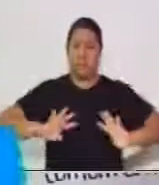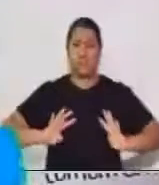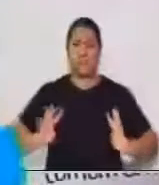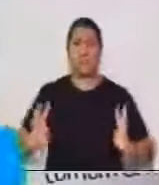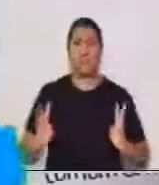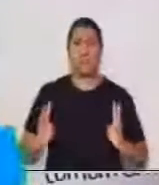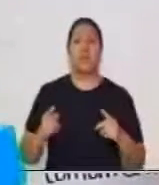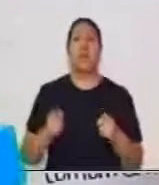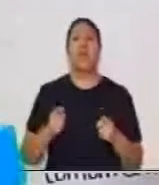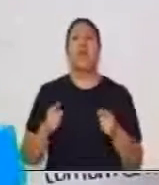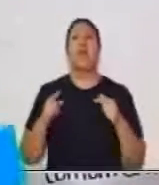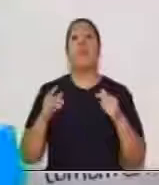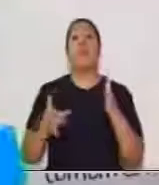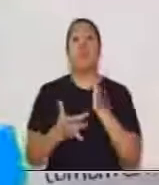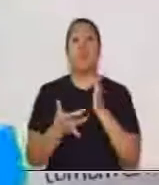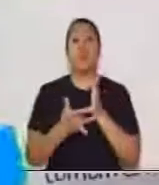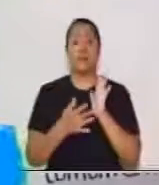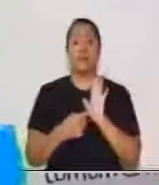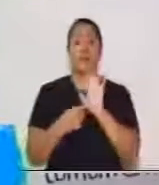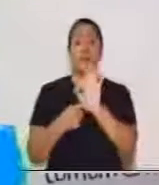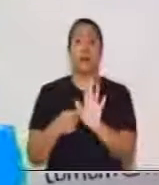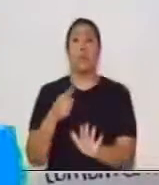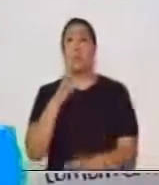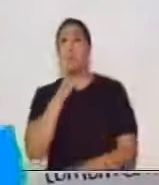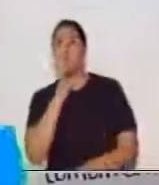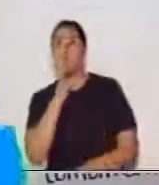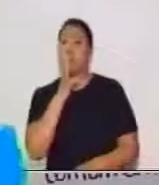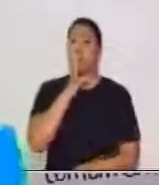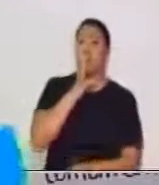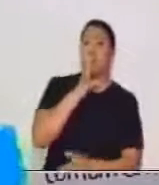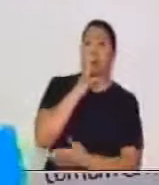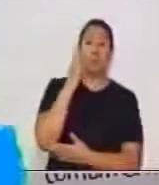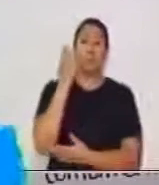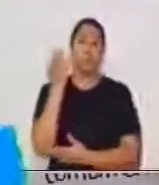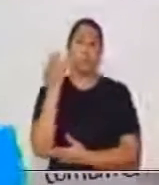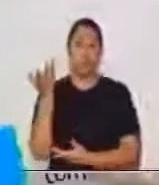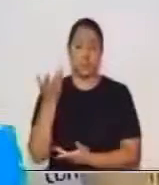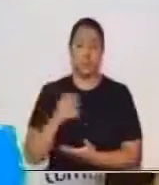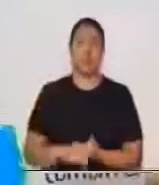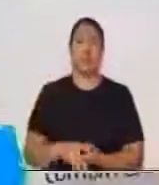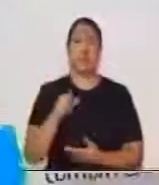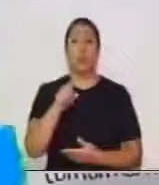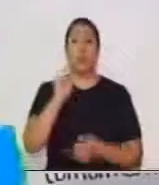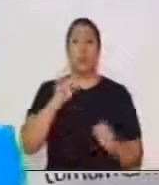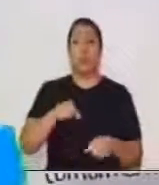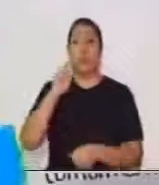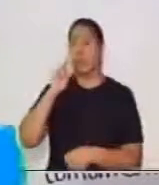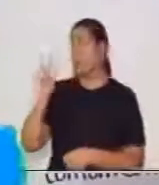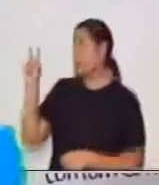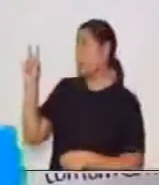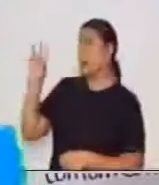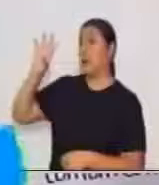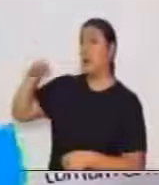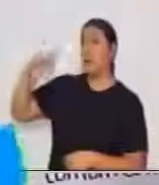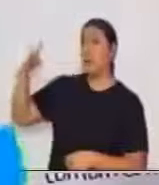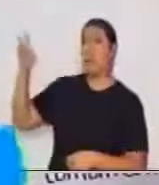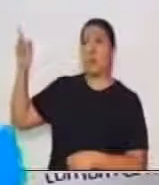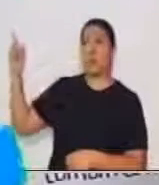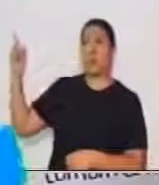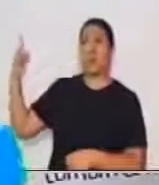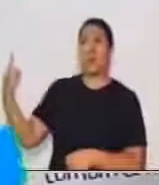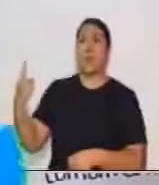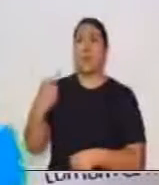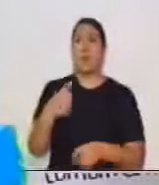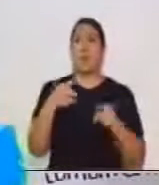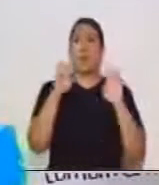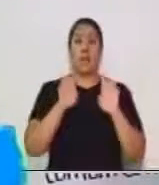técnica de exposición oral. Acá tú puedes ver que hay diferentes cuadros en cada una de las personas y esto es porque cada uno